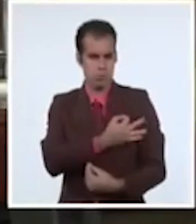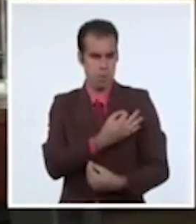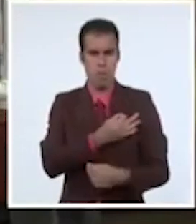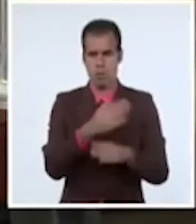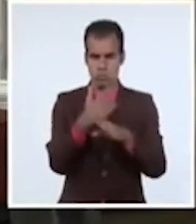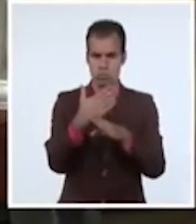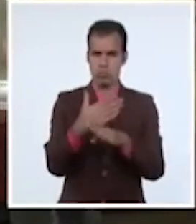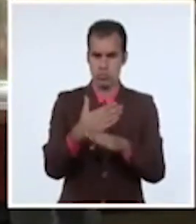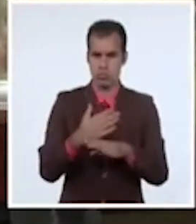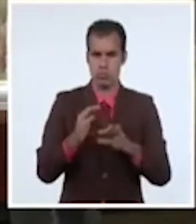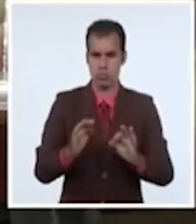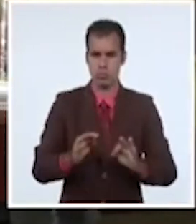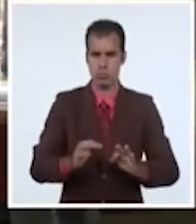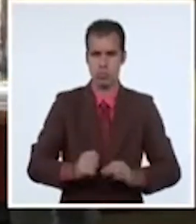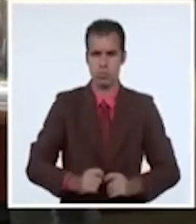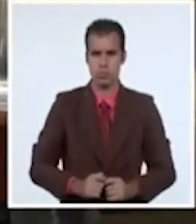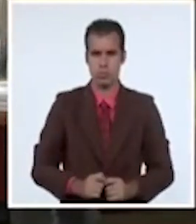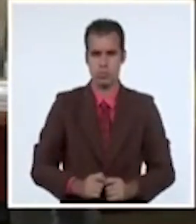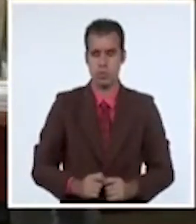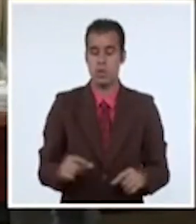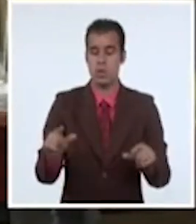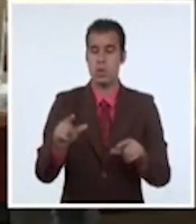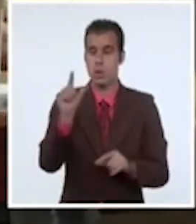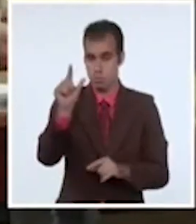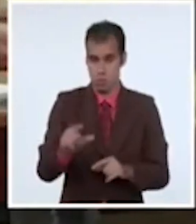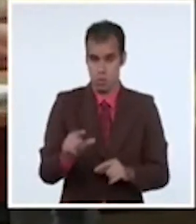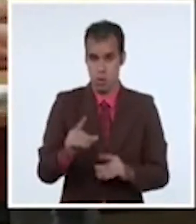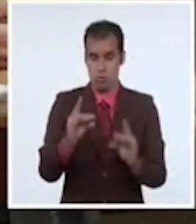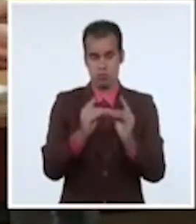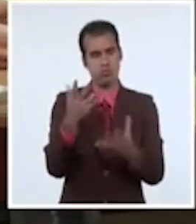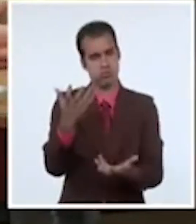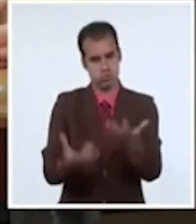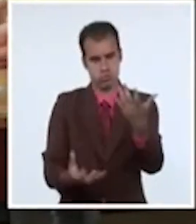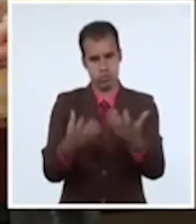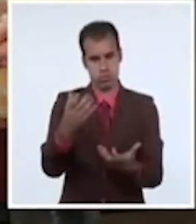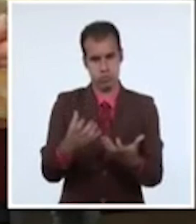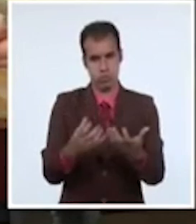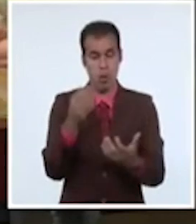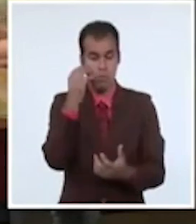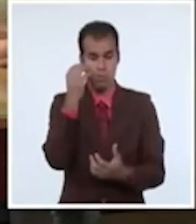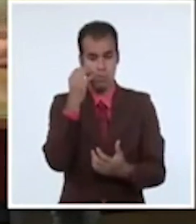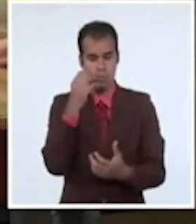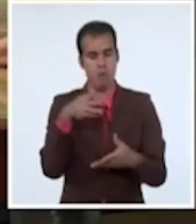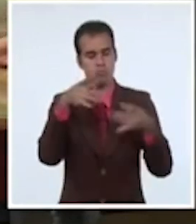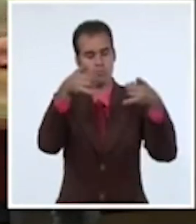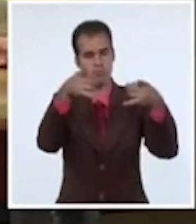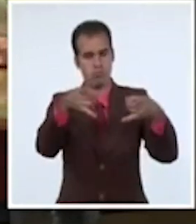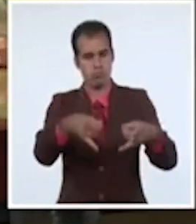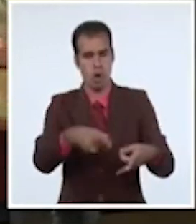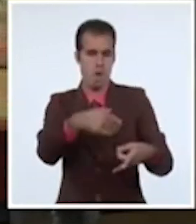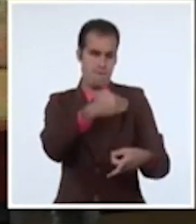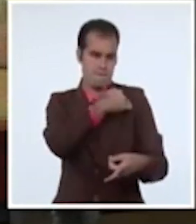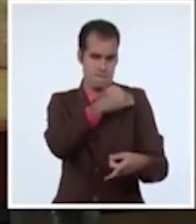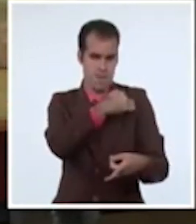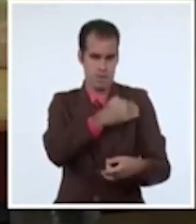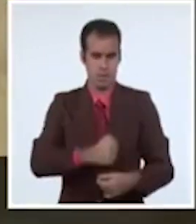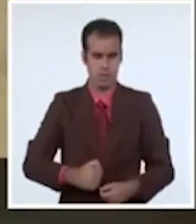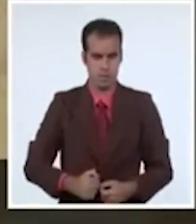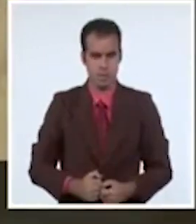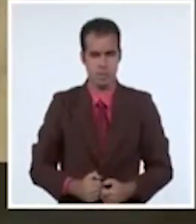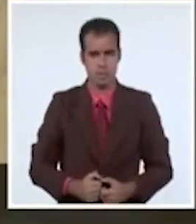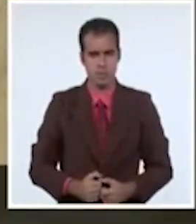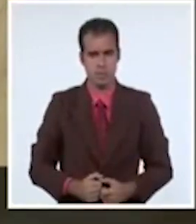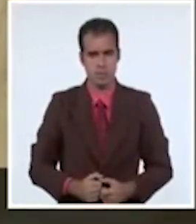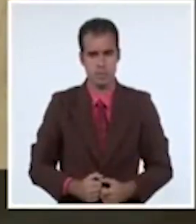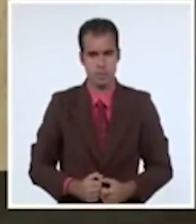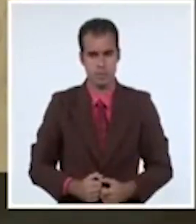diferentes condecoraciones. Su cadáver será cremado y sus cenizas depositadas en el Panteón de las Fuerzas Armadas Revolucionarias